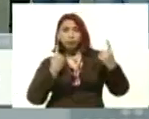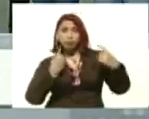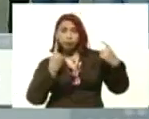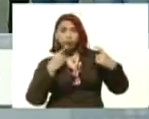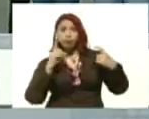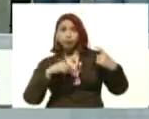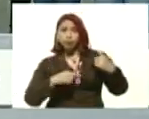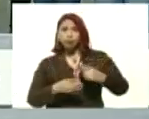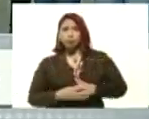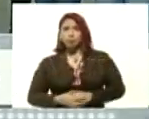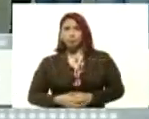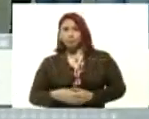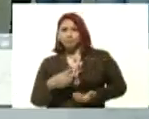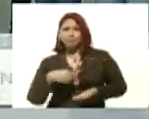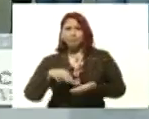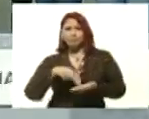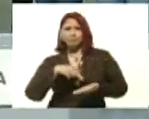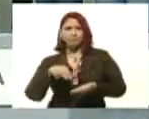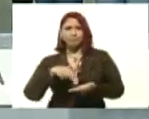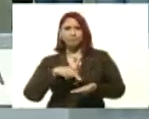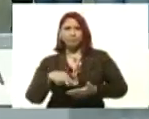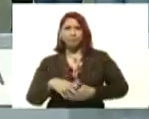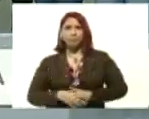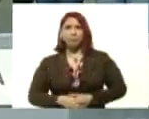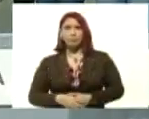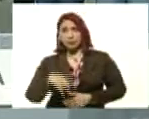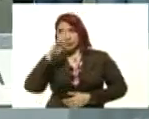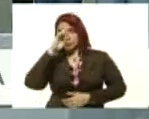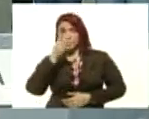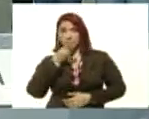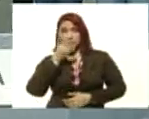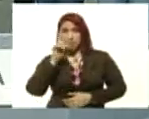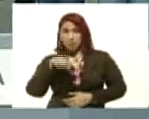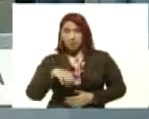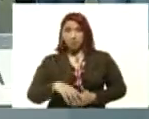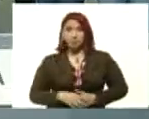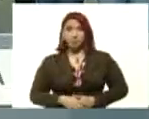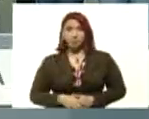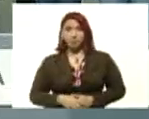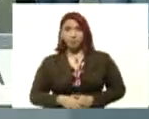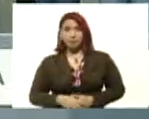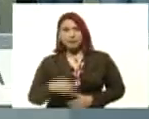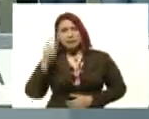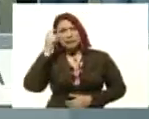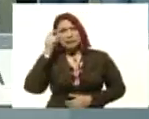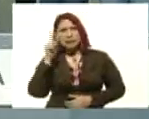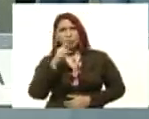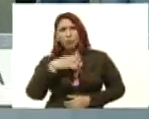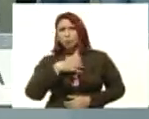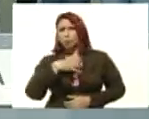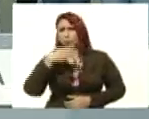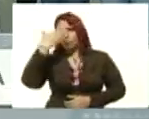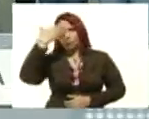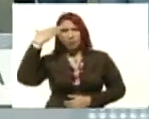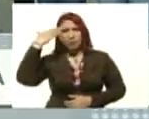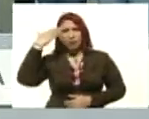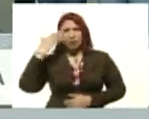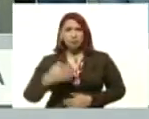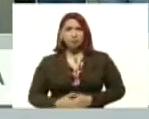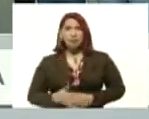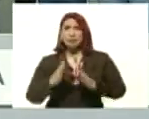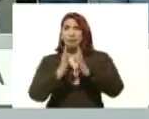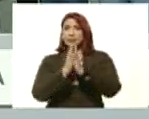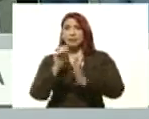merengue venezolano, de merengue dominicano. Bueno, días inolvidables en San Agustín,